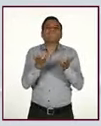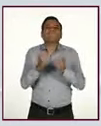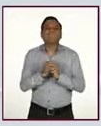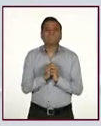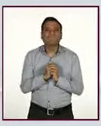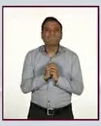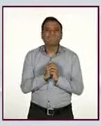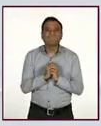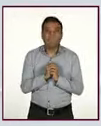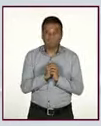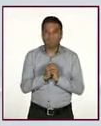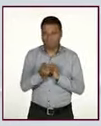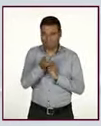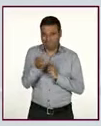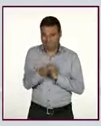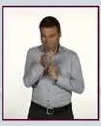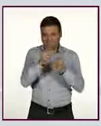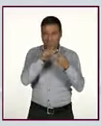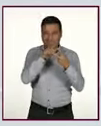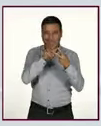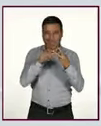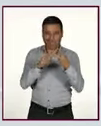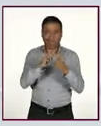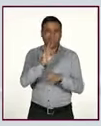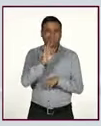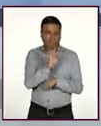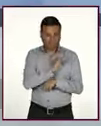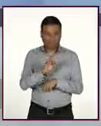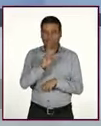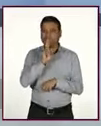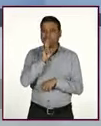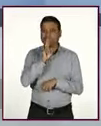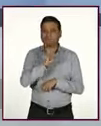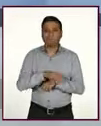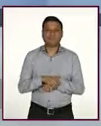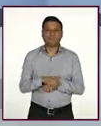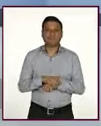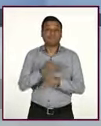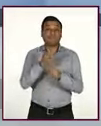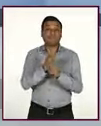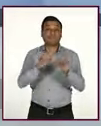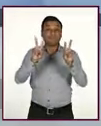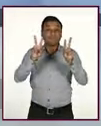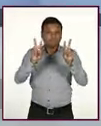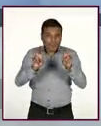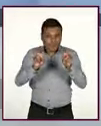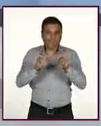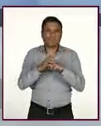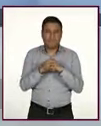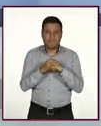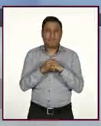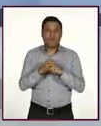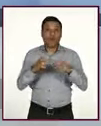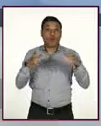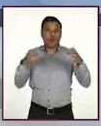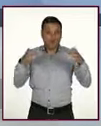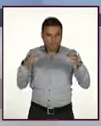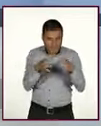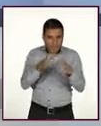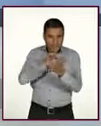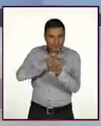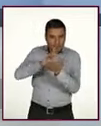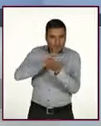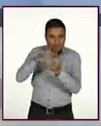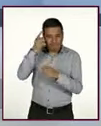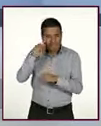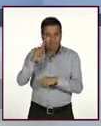Ahí están las preguntas en Mentimeter y, bueno, para hablar sobre el cuidado a la salud mental desde la perspectiva comunitaria,